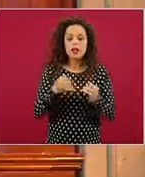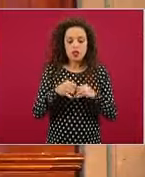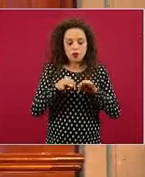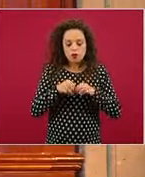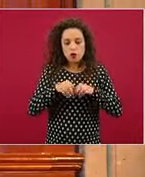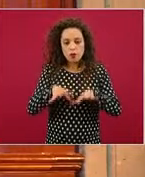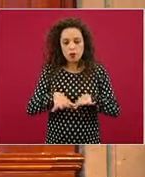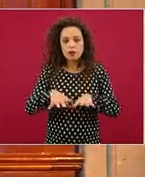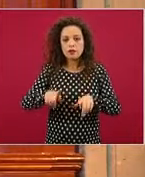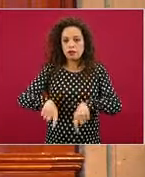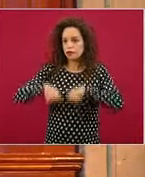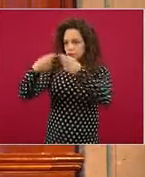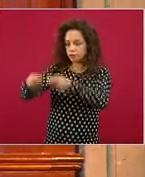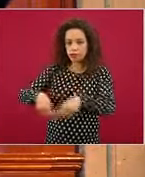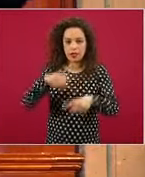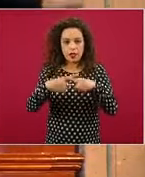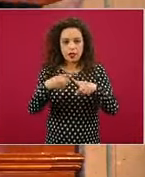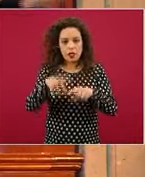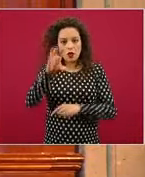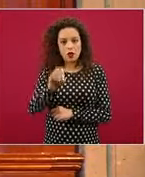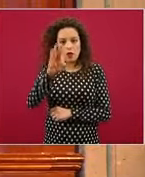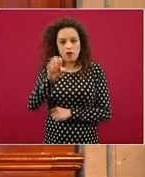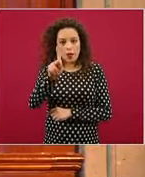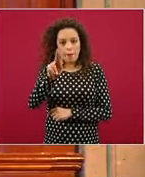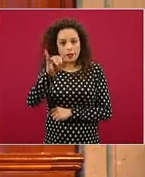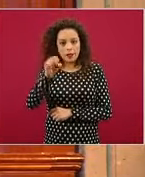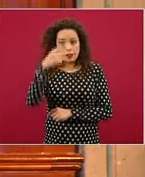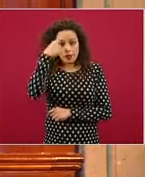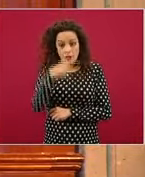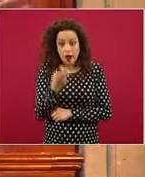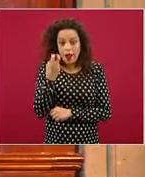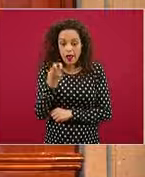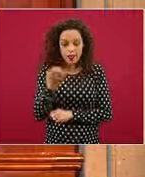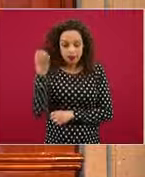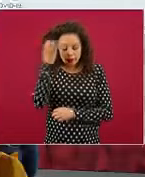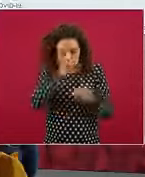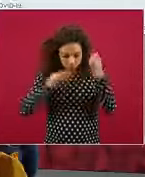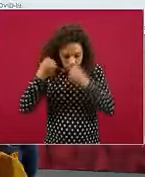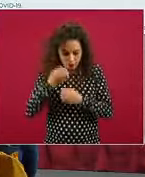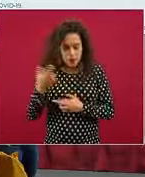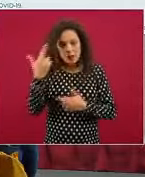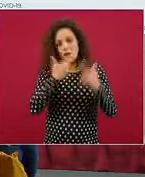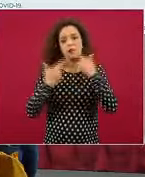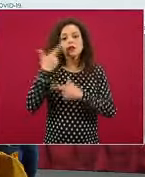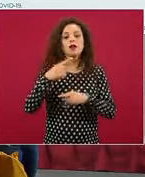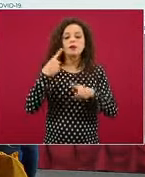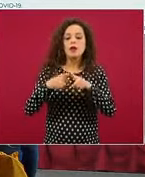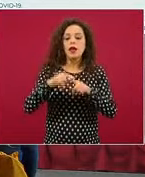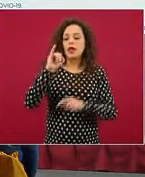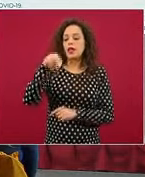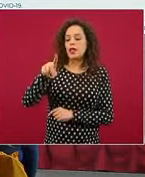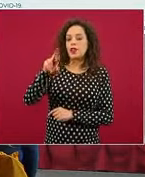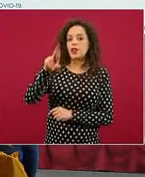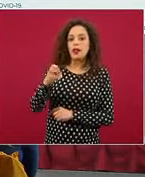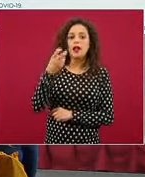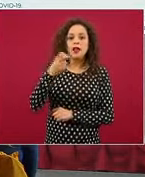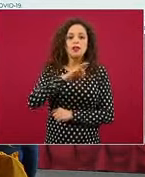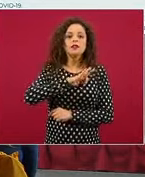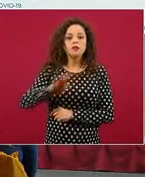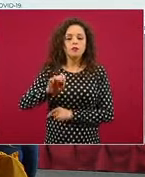a COFEPRIS, quien es la que en función de esta validación que hace, esta evaluación que hace el INDRE, entonces procederá a